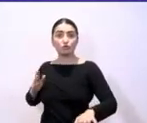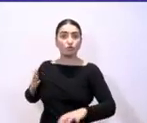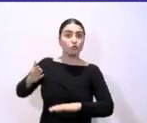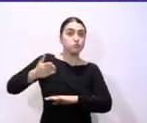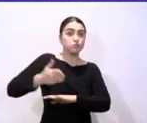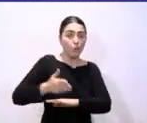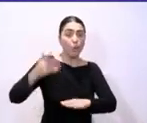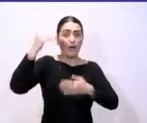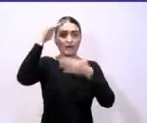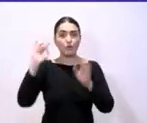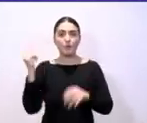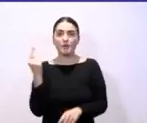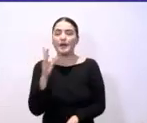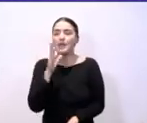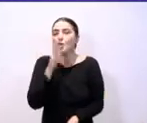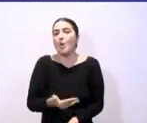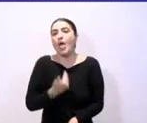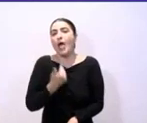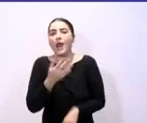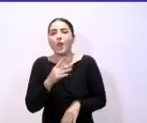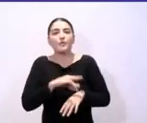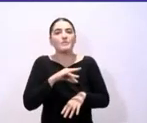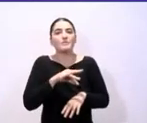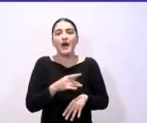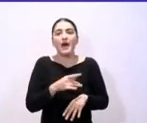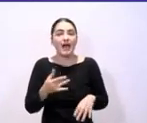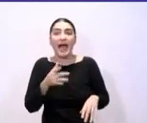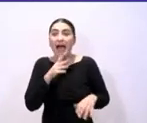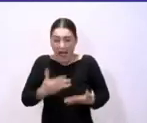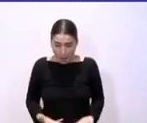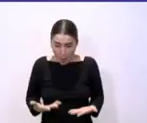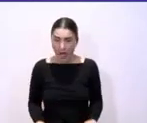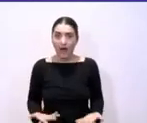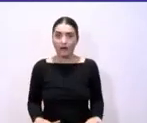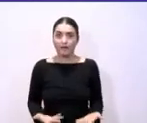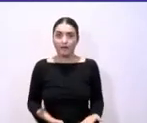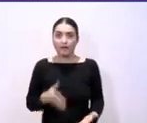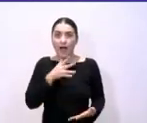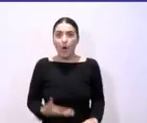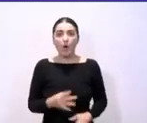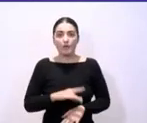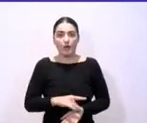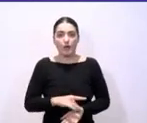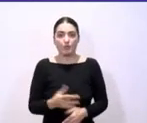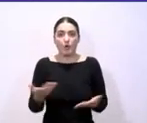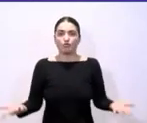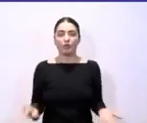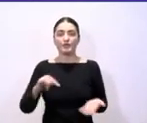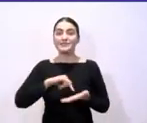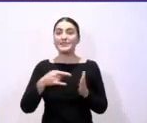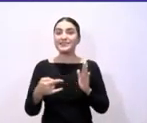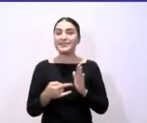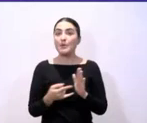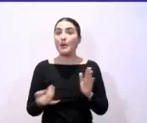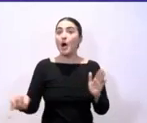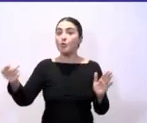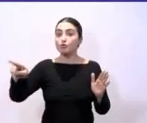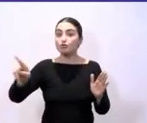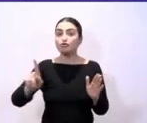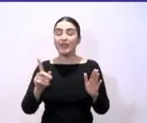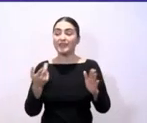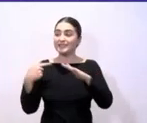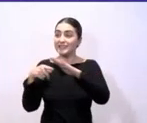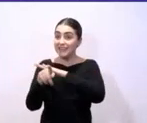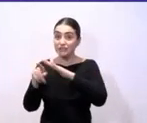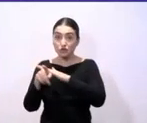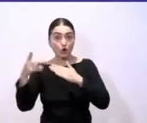vamos por una dolencia que está en este momento. Y en este sentido, pues es evidente que el sistema por el que ustedes están gestionando esa